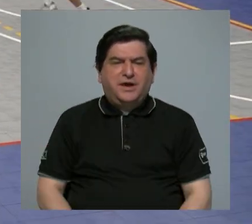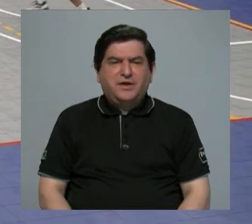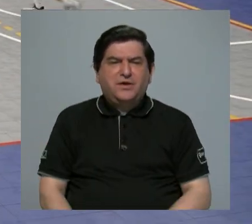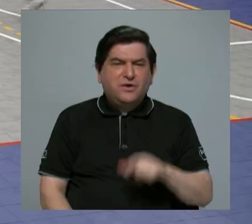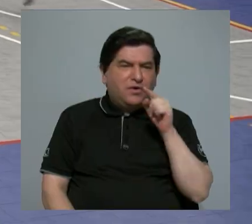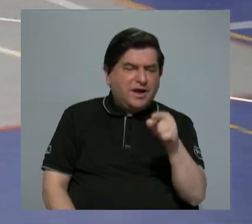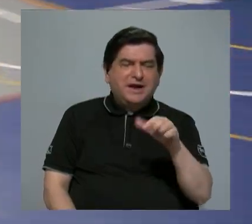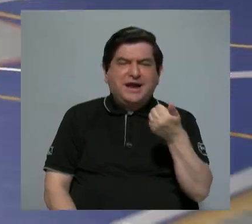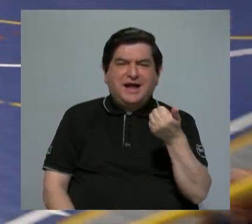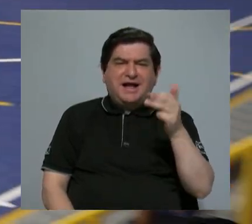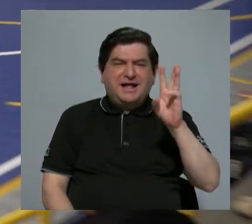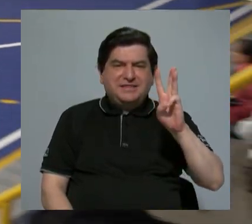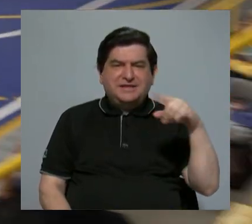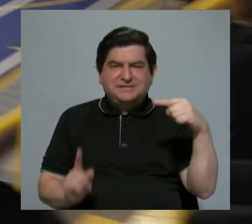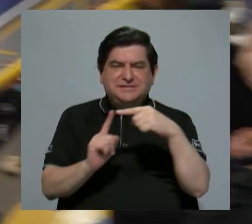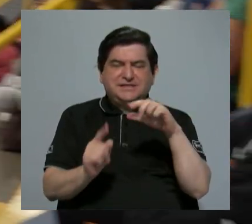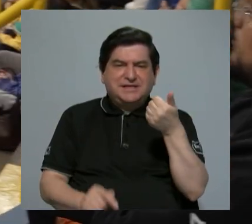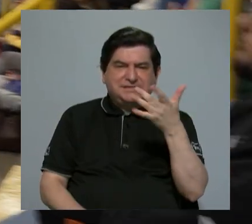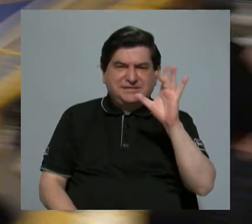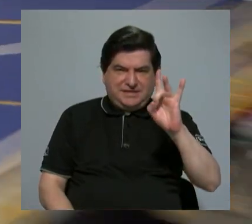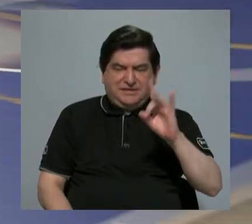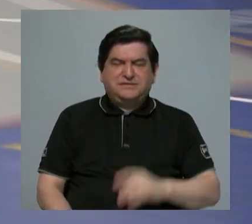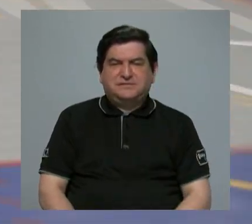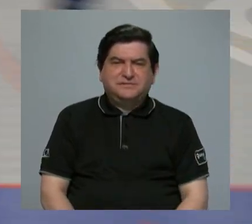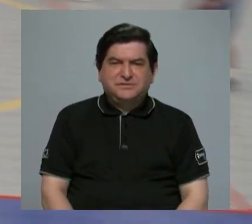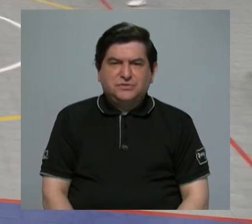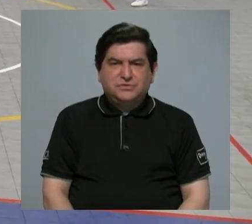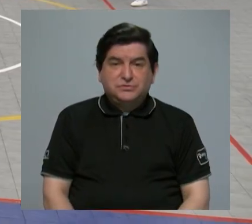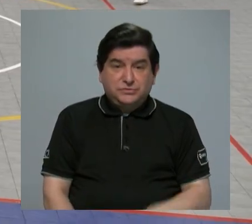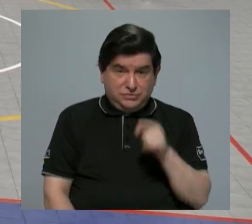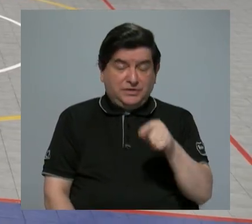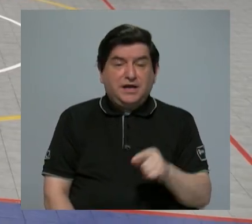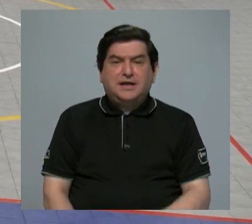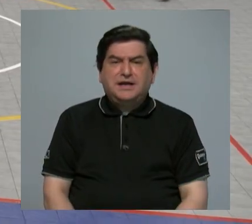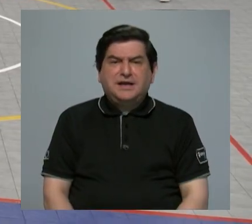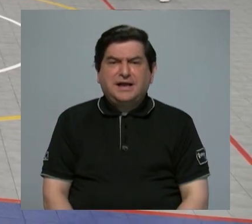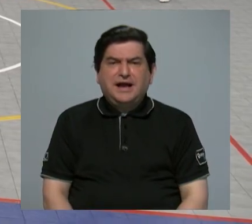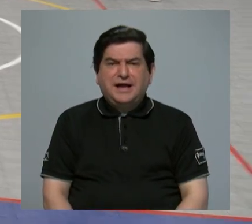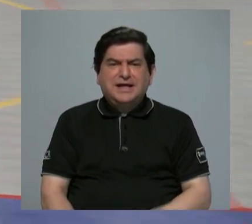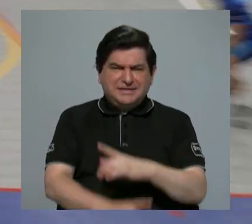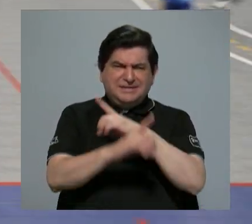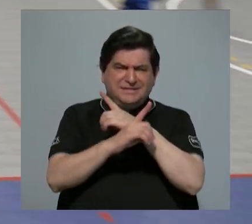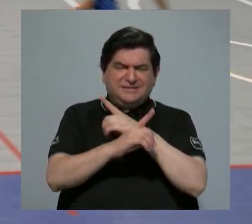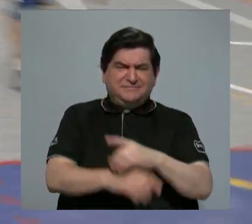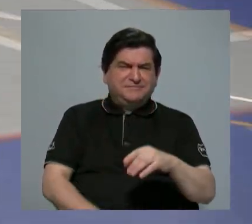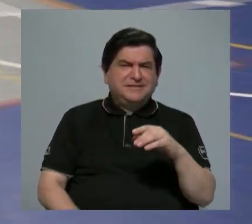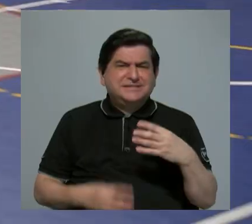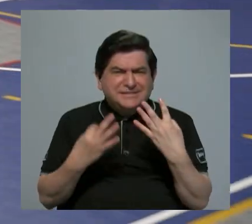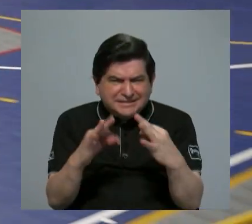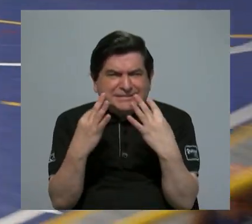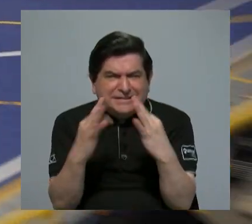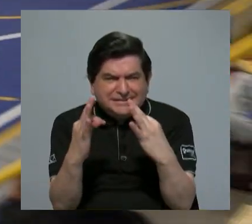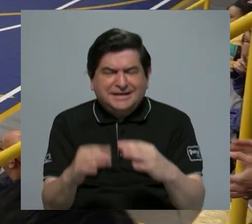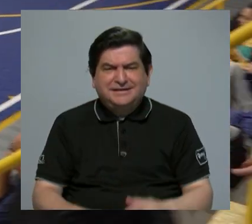ahí iban 16-18, se ve que bastante comprometidos en defensa.